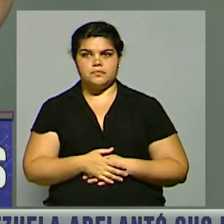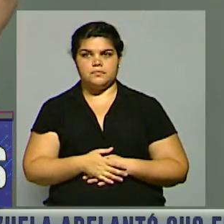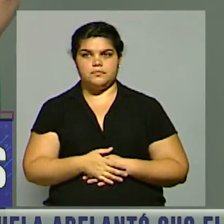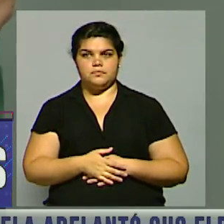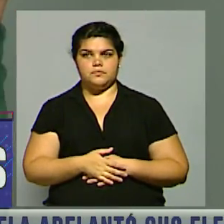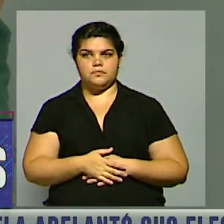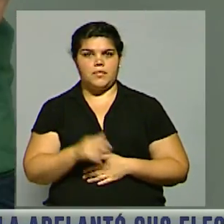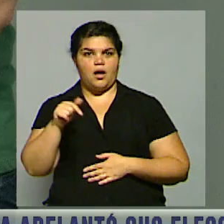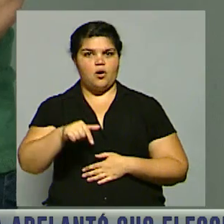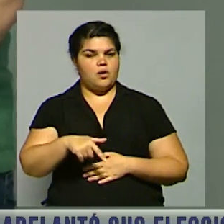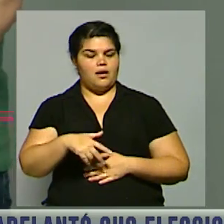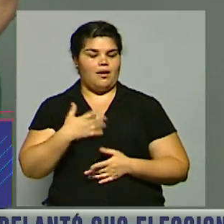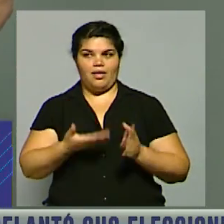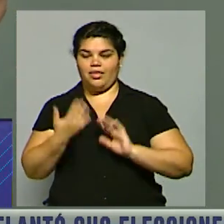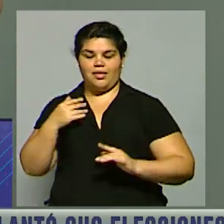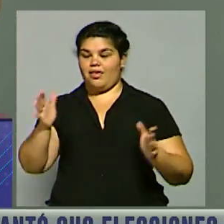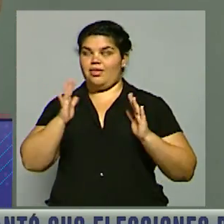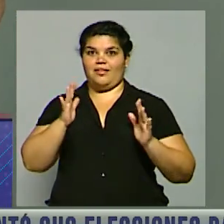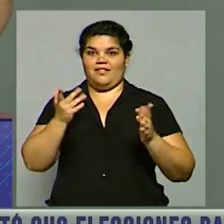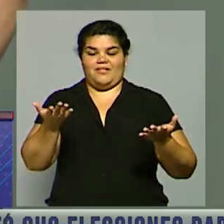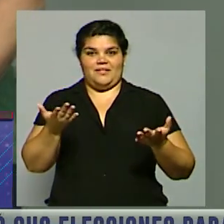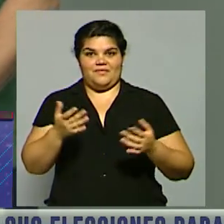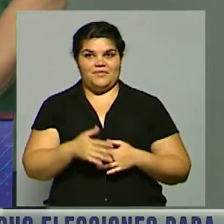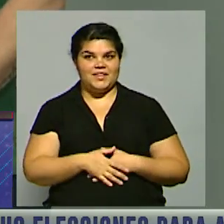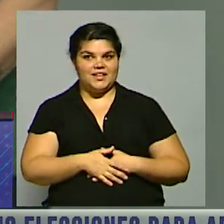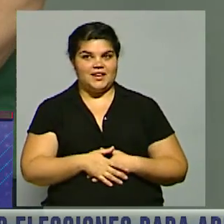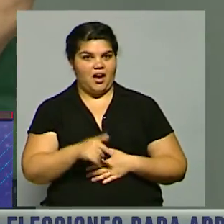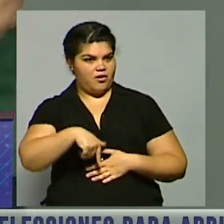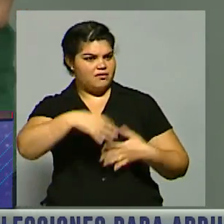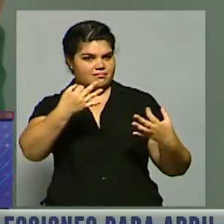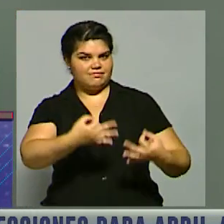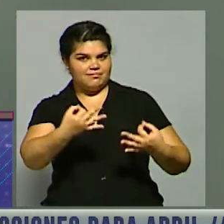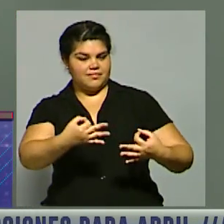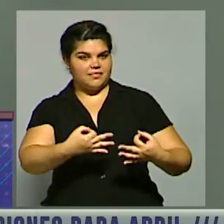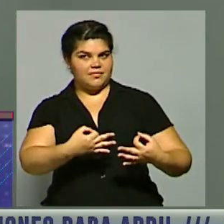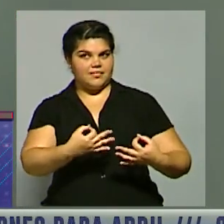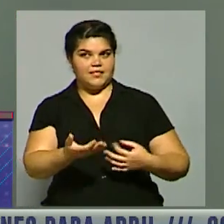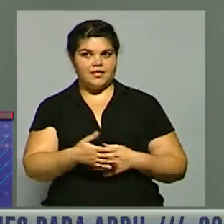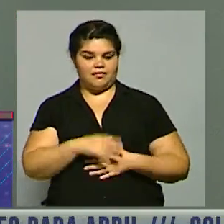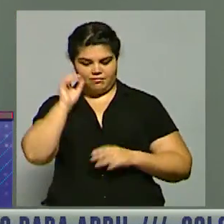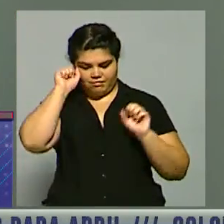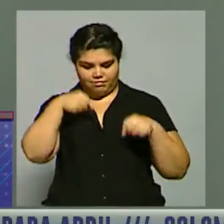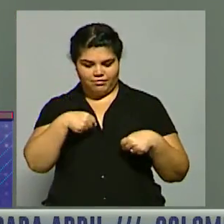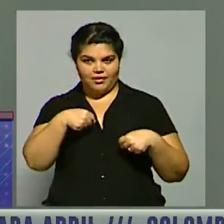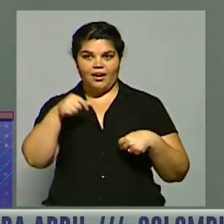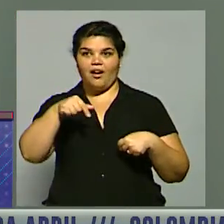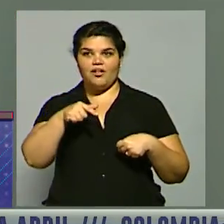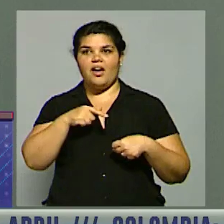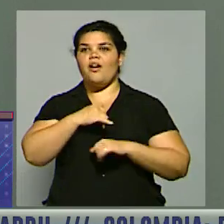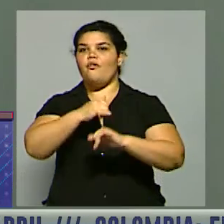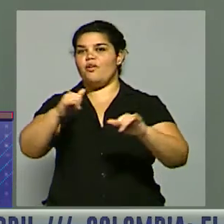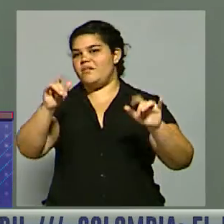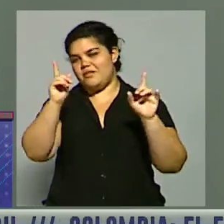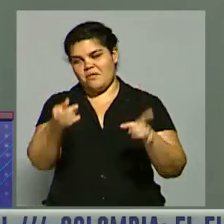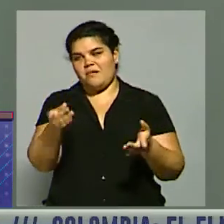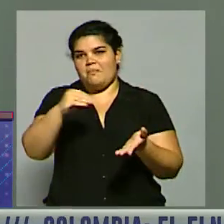Ahora no estamos desprevenidos, recién sí nos agarraron en frío, pero bueno, estamos con la cabeza abajo. Queda más información para compartir sí, con la